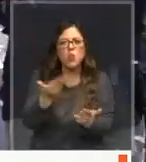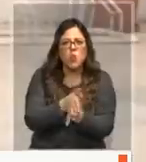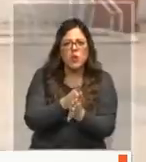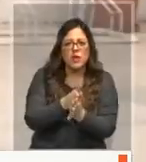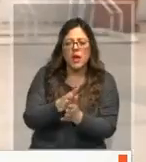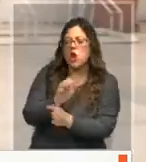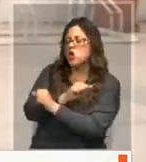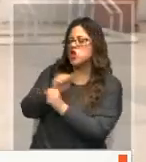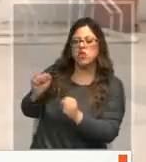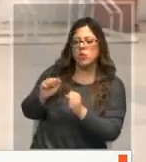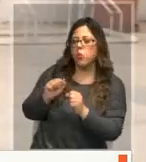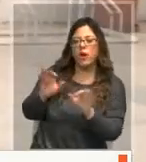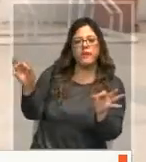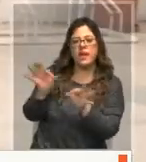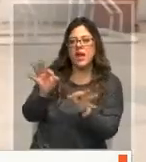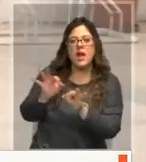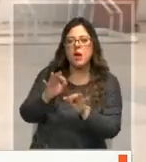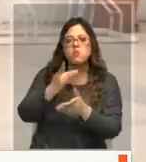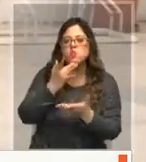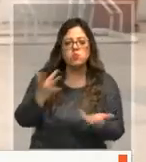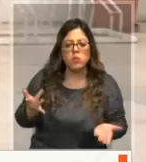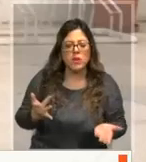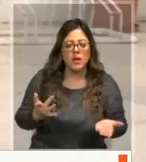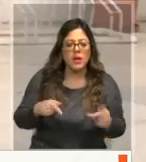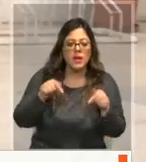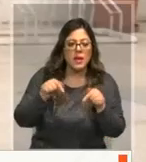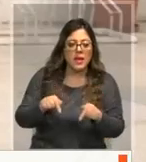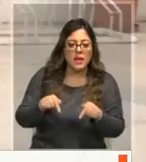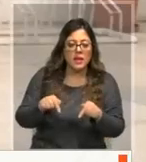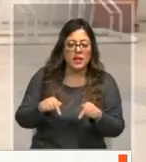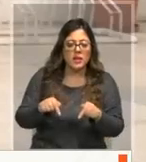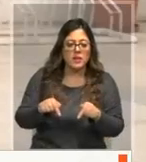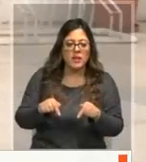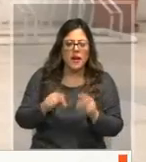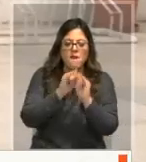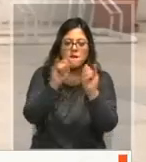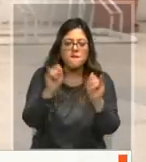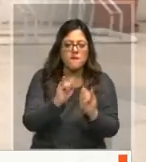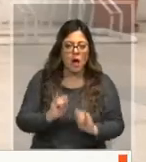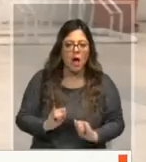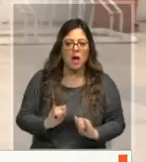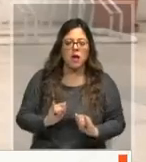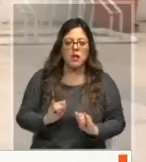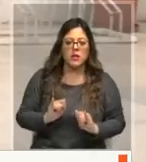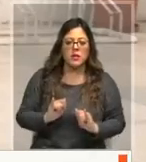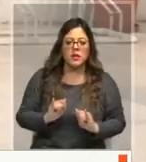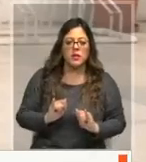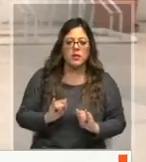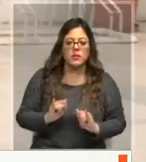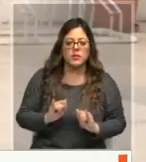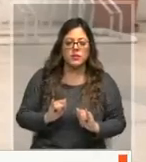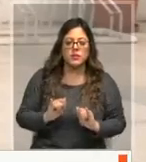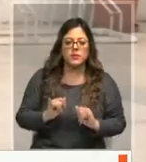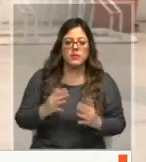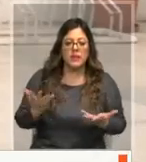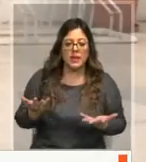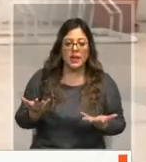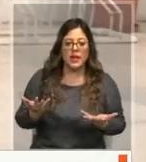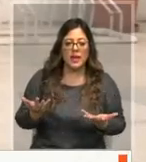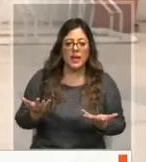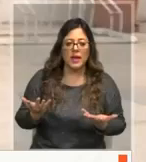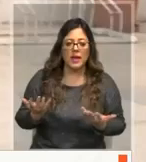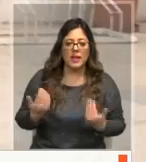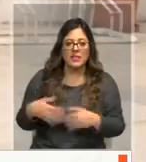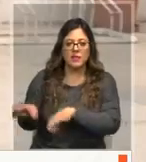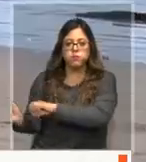todavía dilucidarlo, atendido que este modo o método de deshacerse de